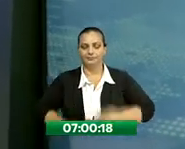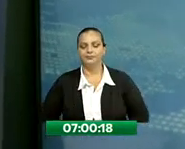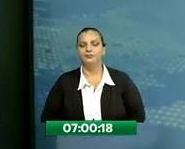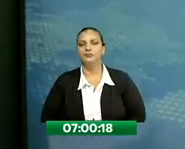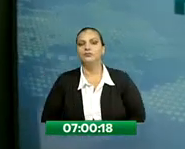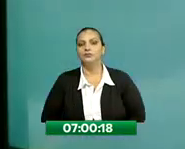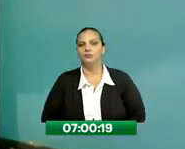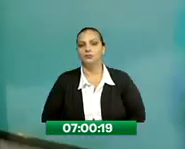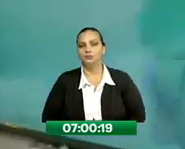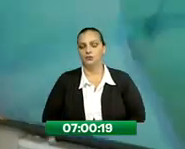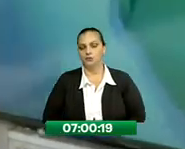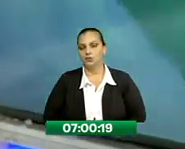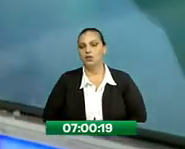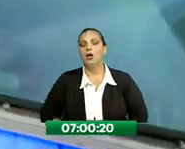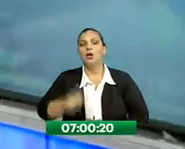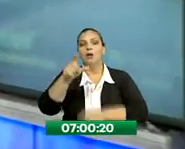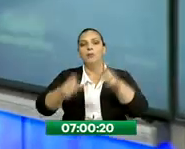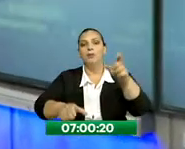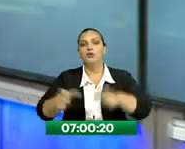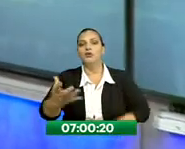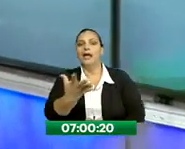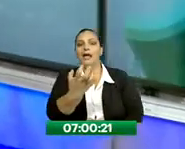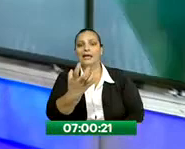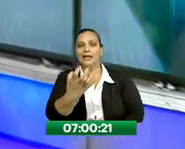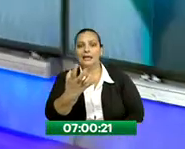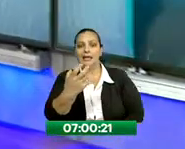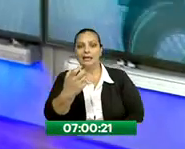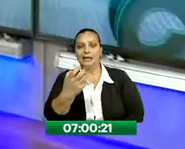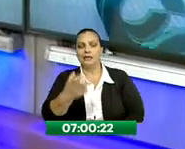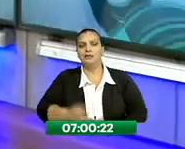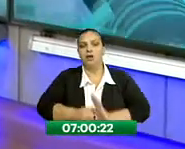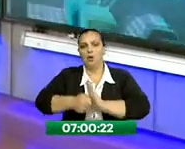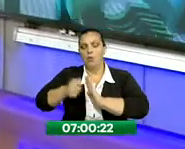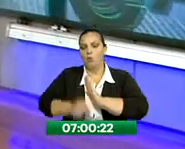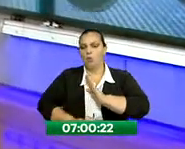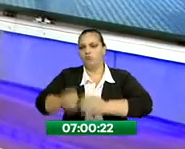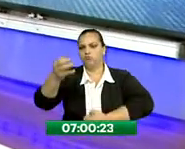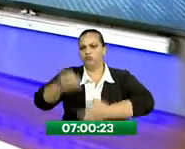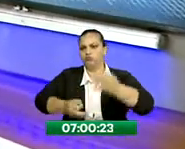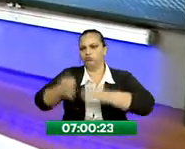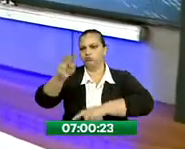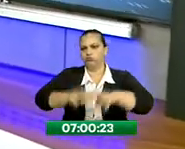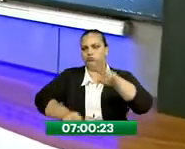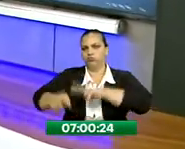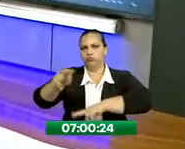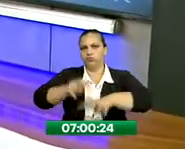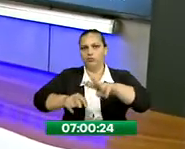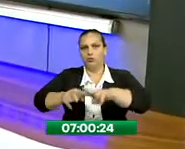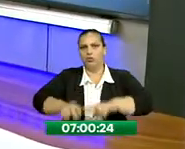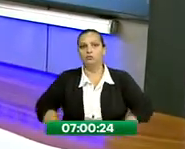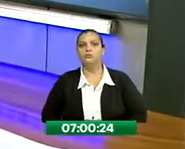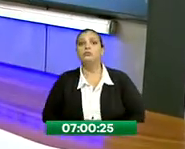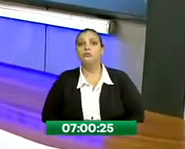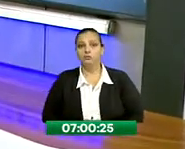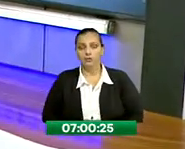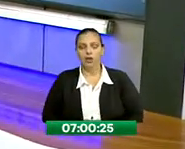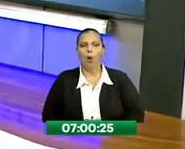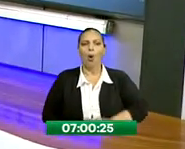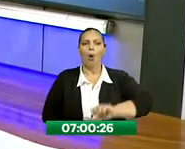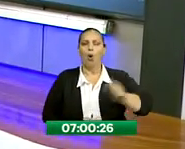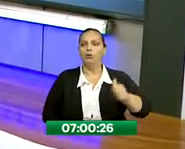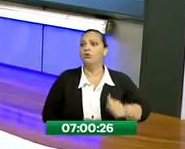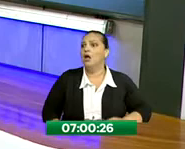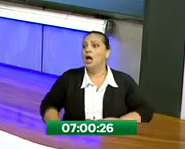provocó la suspensión de la audiencia de revocatoria de prisión preventiva solicitada por 15 procesados en el caso